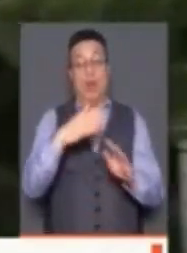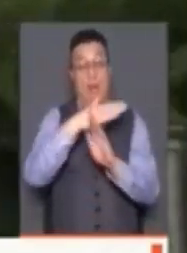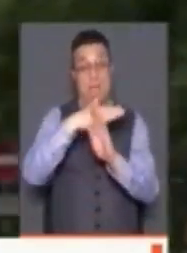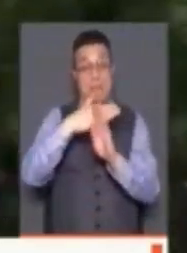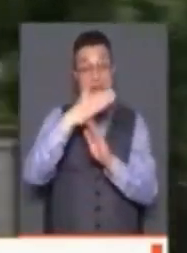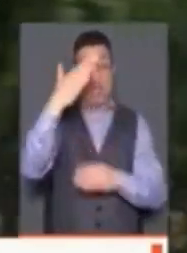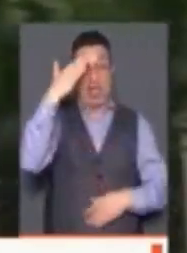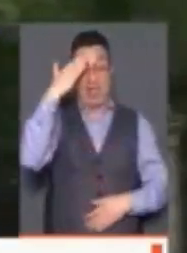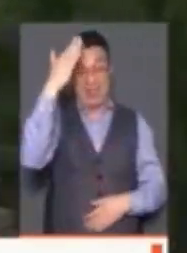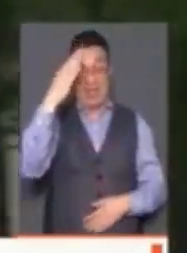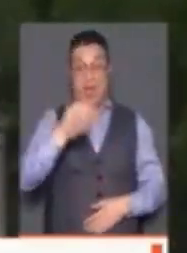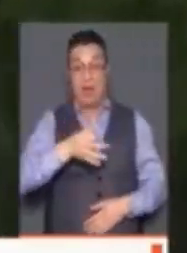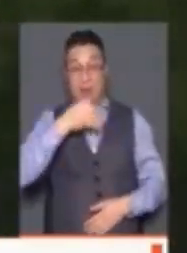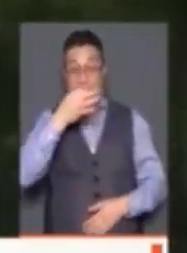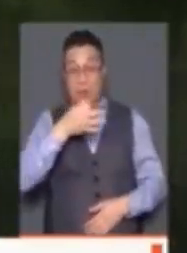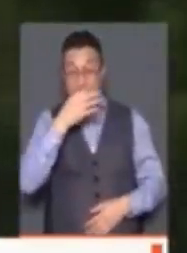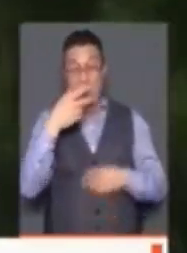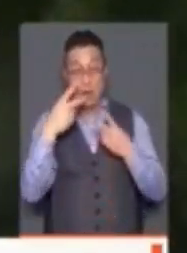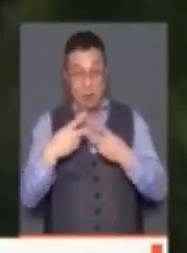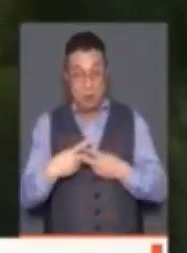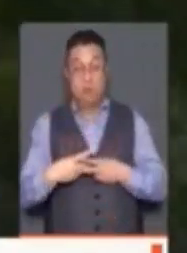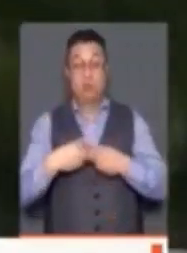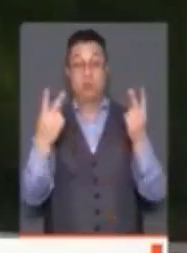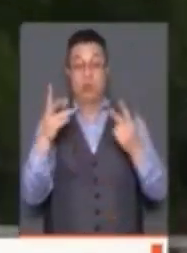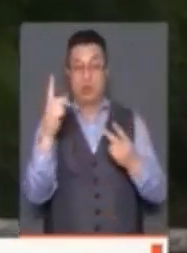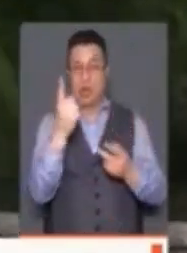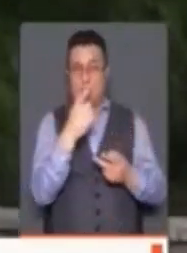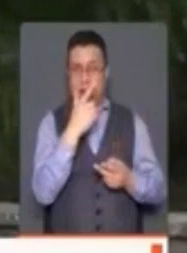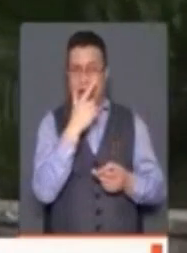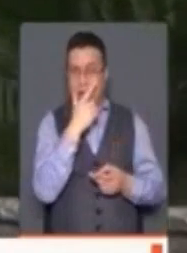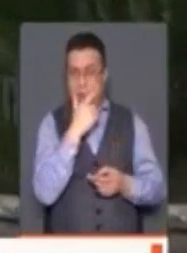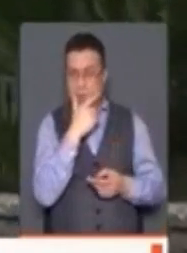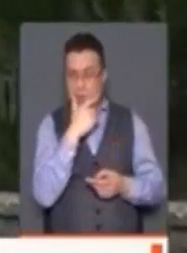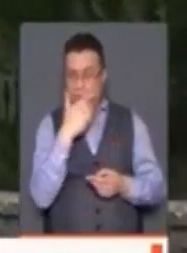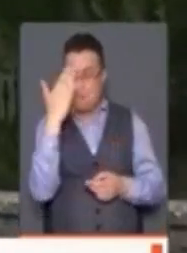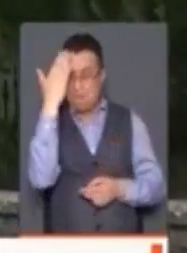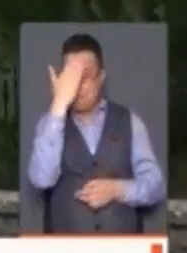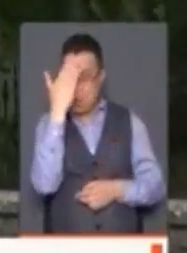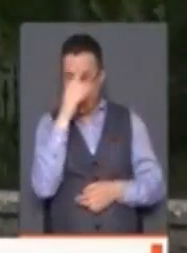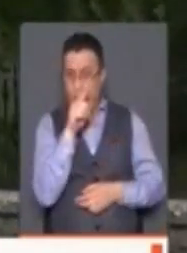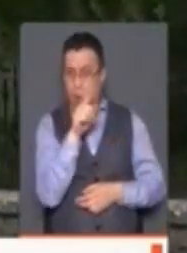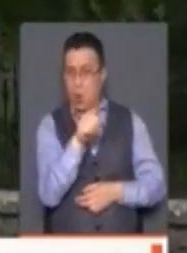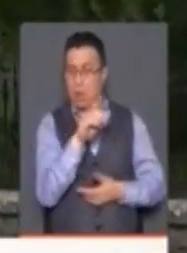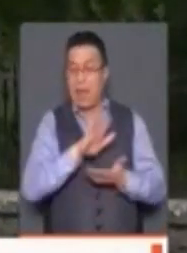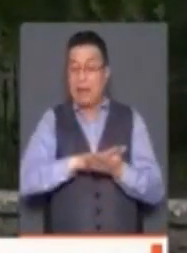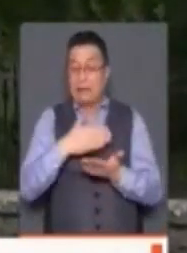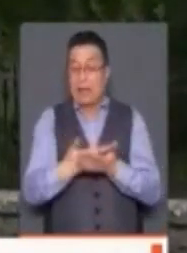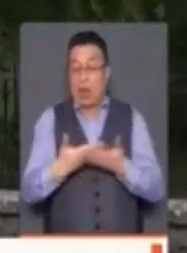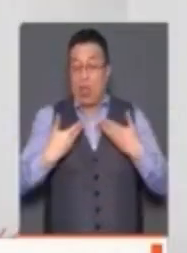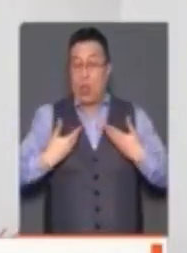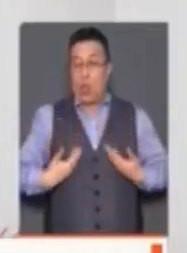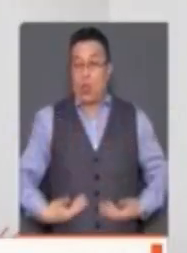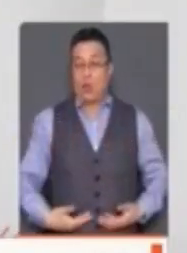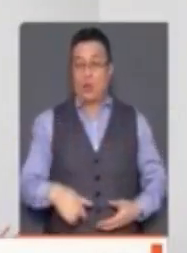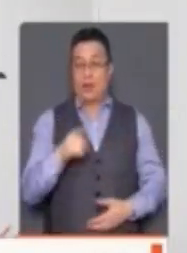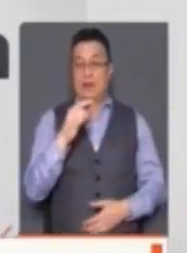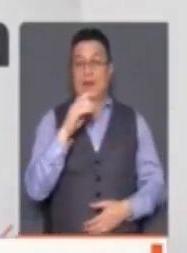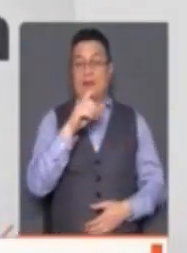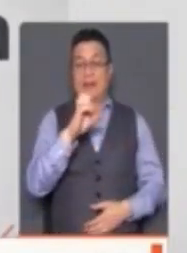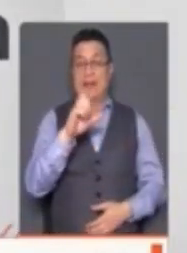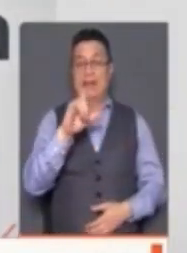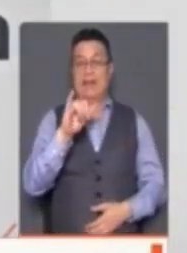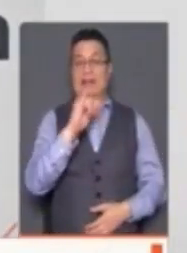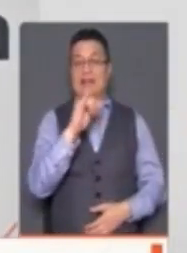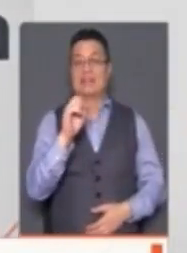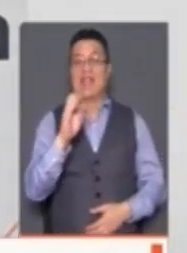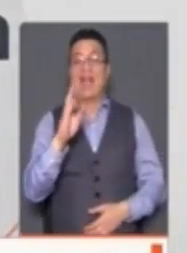desde el Palacio de Buckingham levantaba las sospechas sobre un preocupante estado de salud de Elizabeth. Tras una